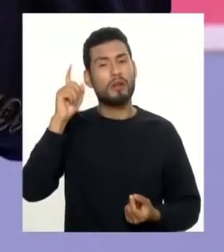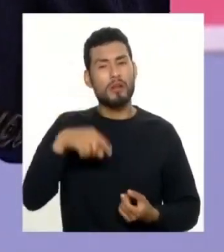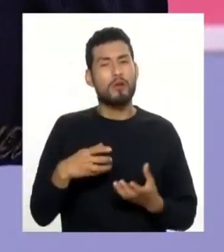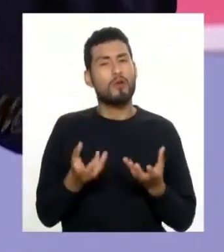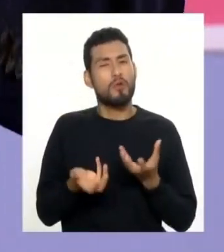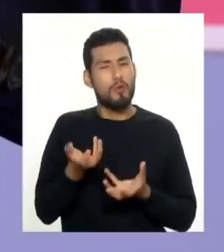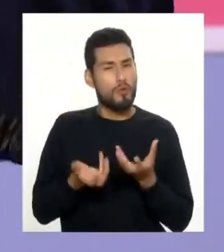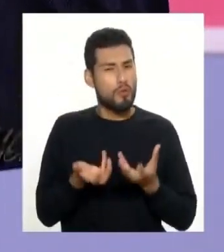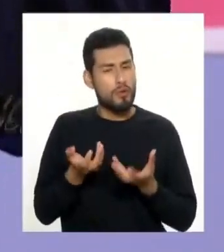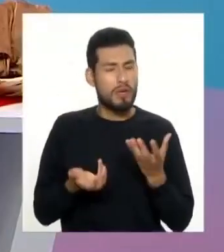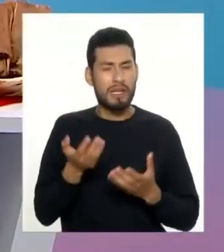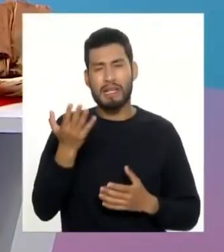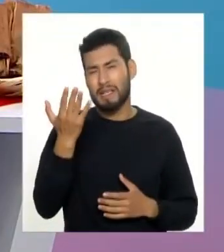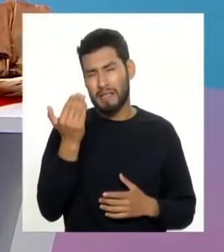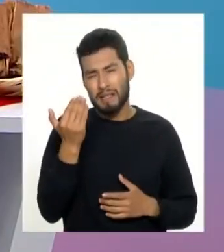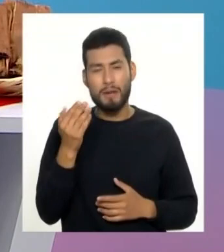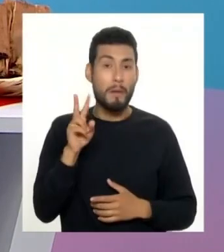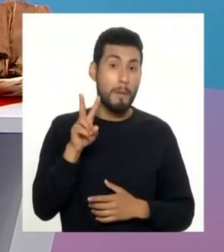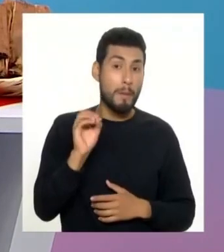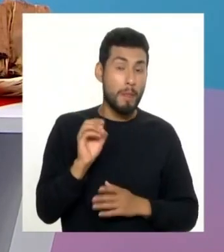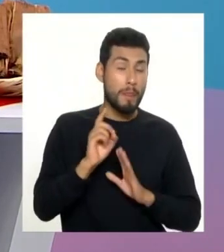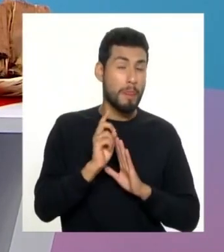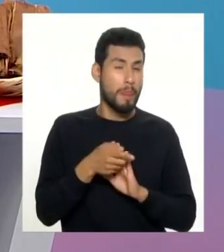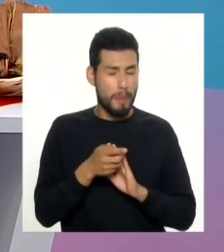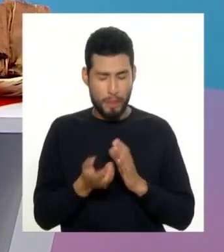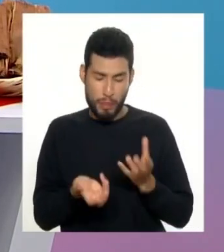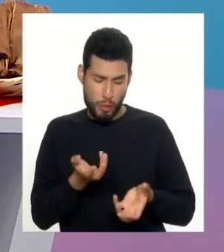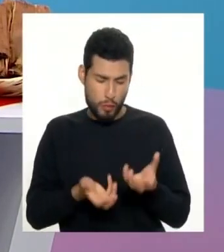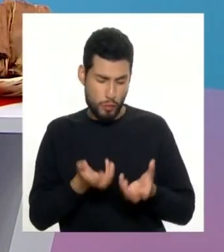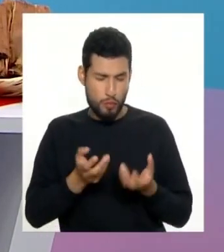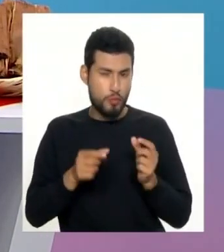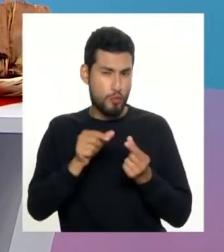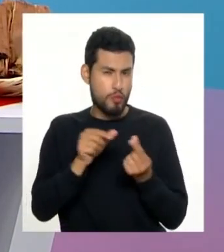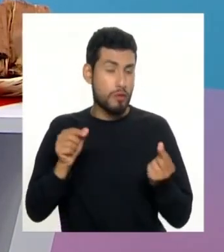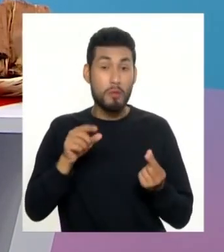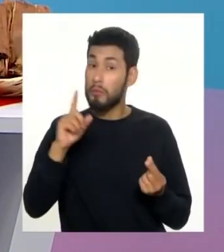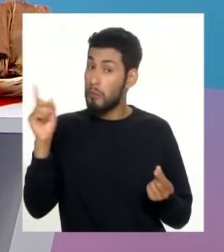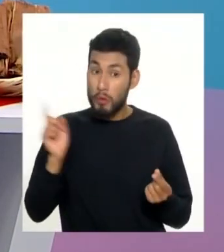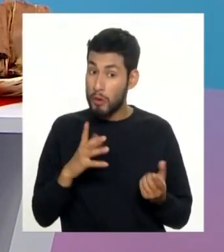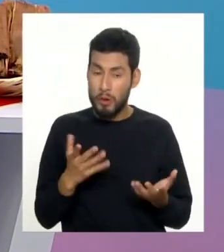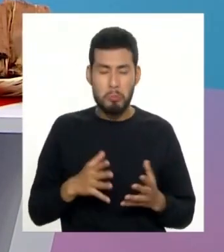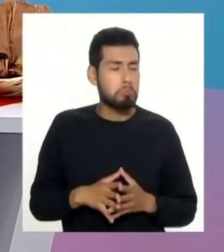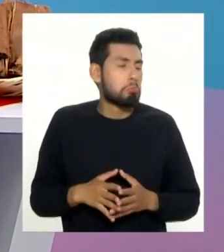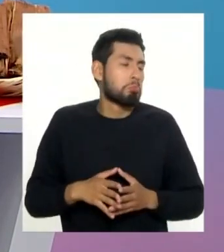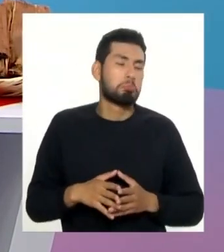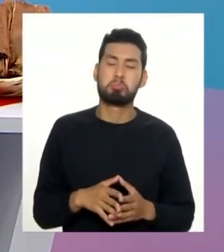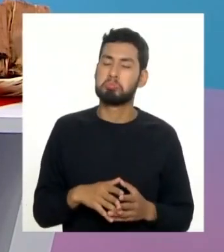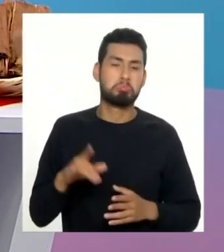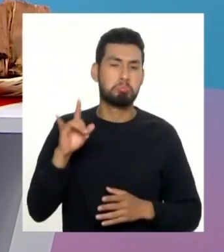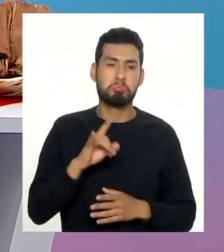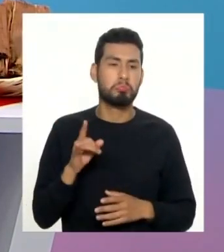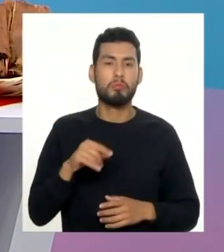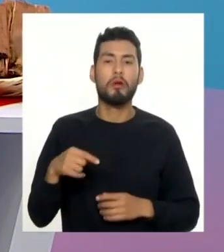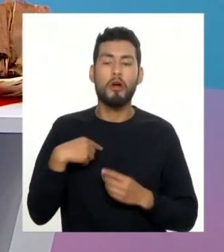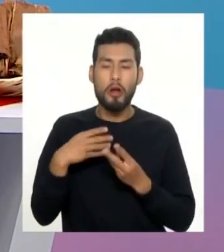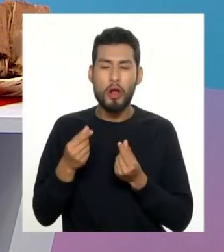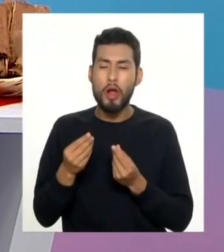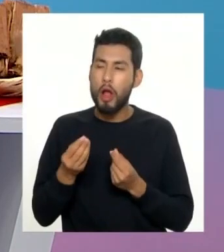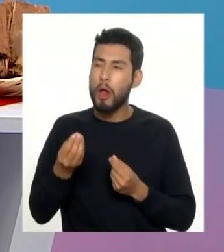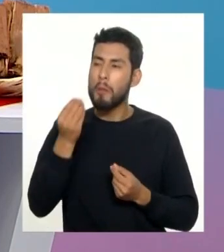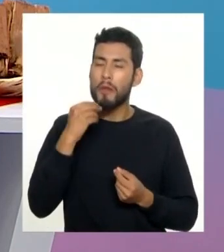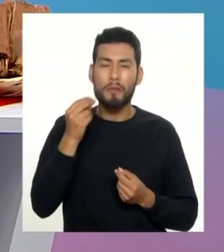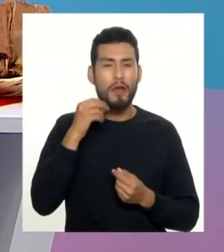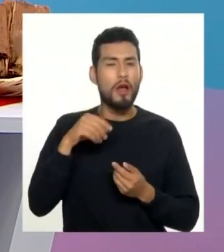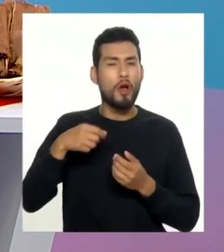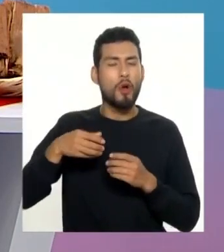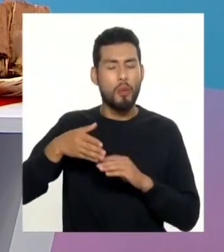cocimiento de aproximadamente 15 a 20 minutos de esta corteza, porque si no, no serviría de nada comernos el polvito o